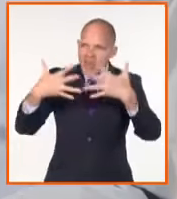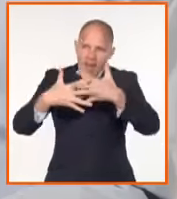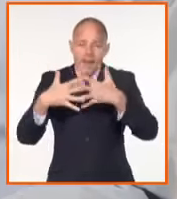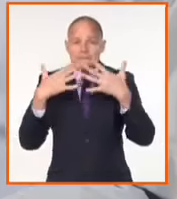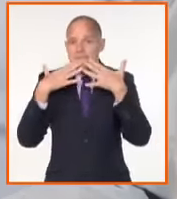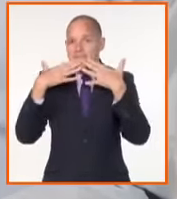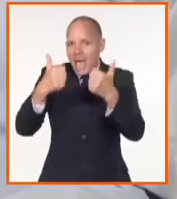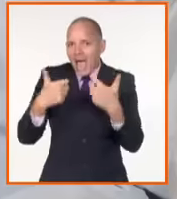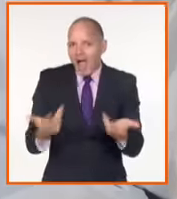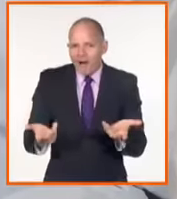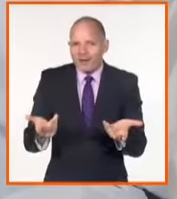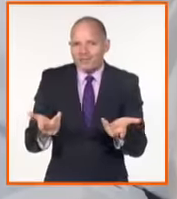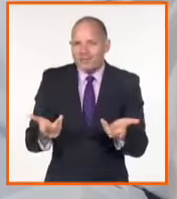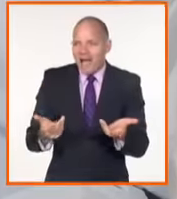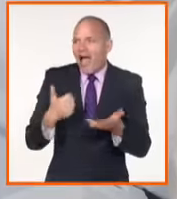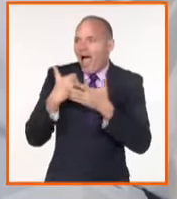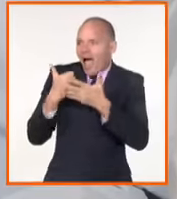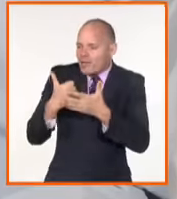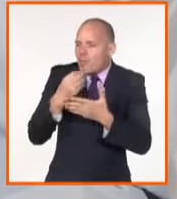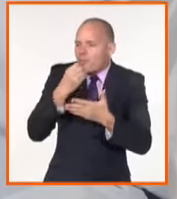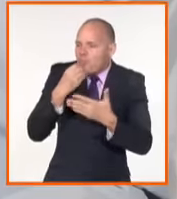el aislamiento al